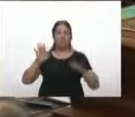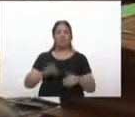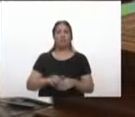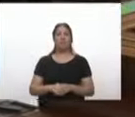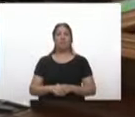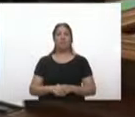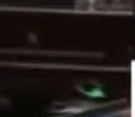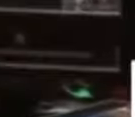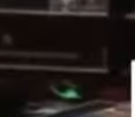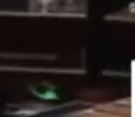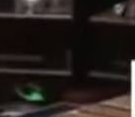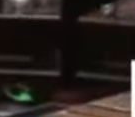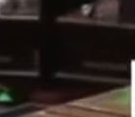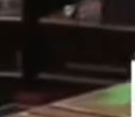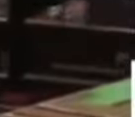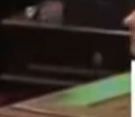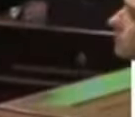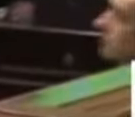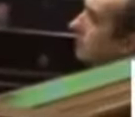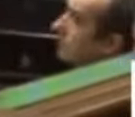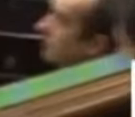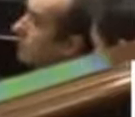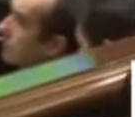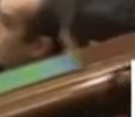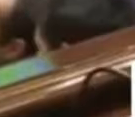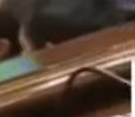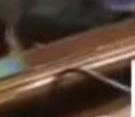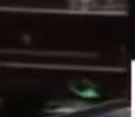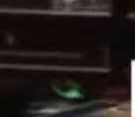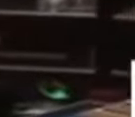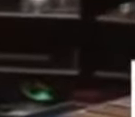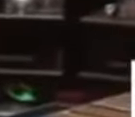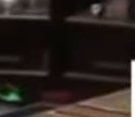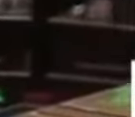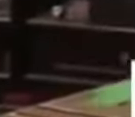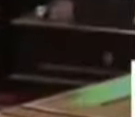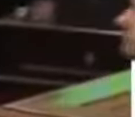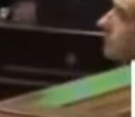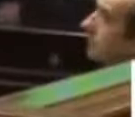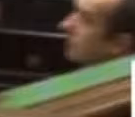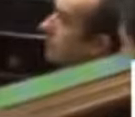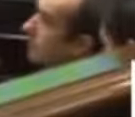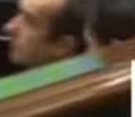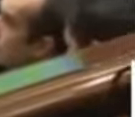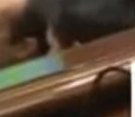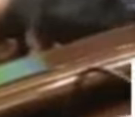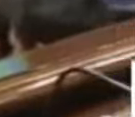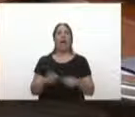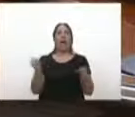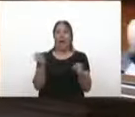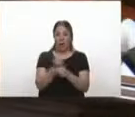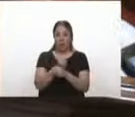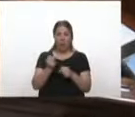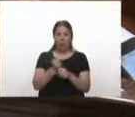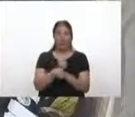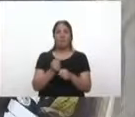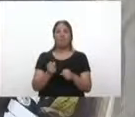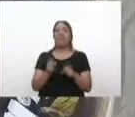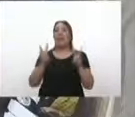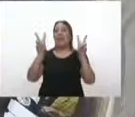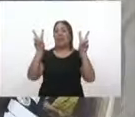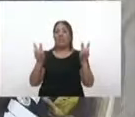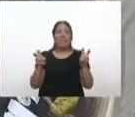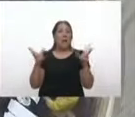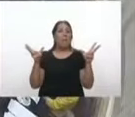solamente siete. No, son los más vivos del barrio. ¿Sabés qué? En enero, yo vi un tuit y se me ocurrió chusmear todo esto. Y